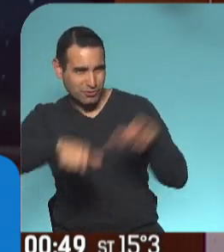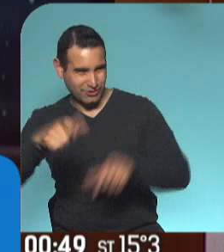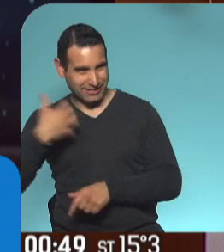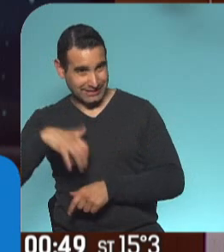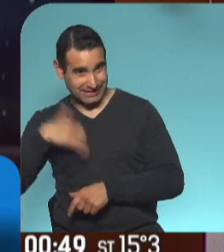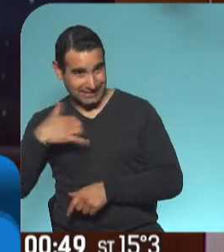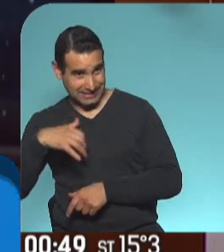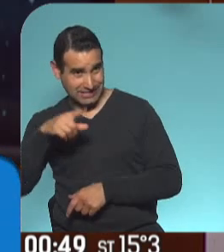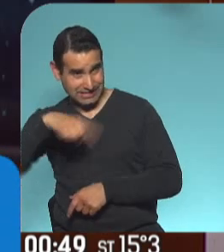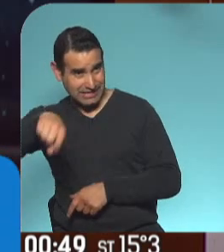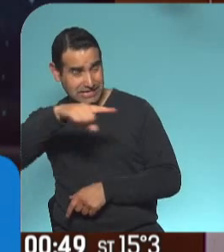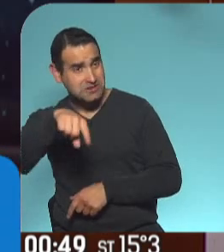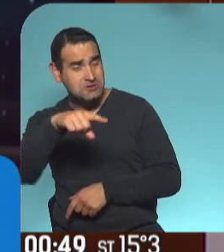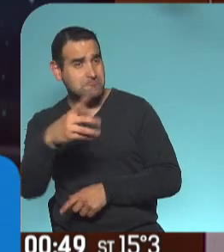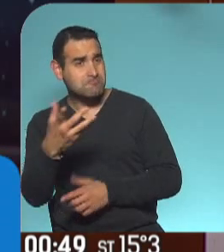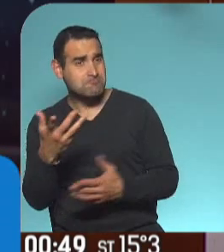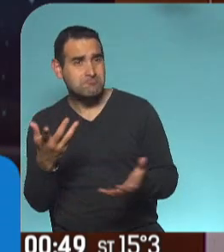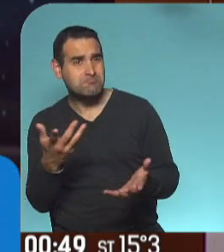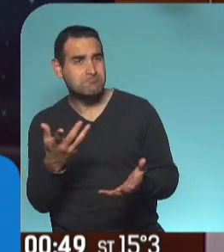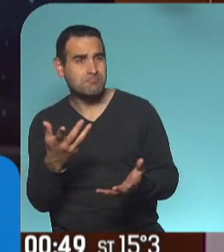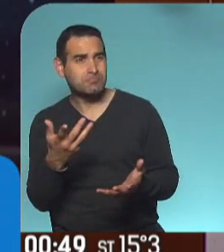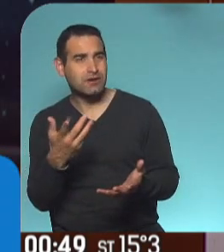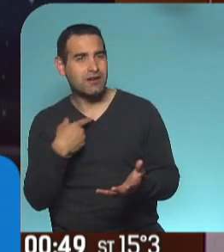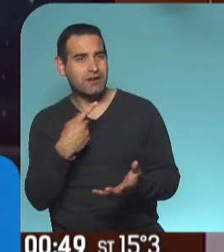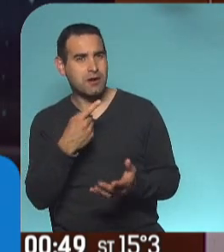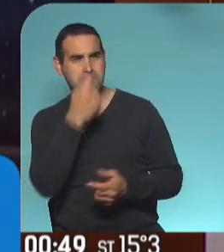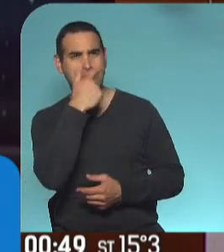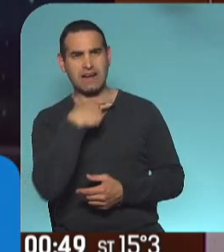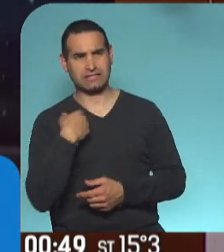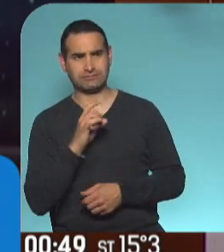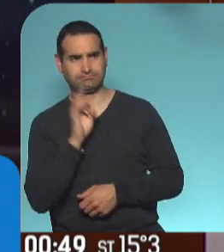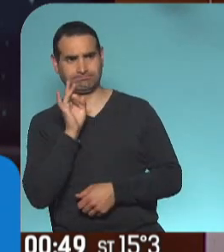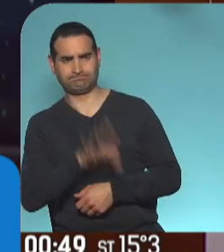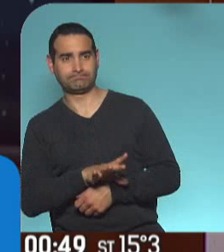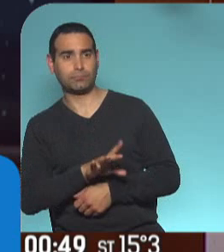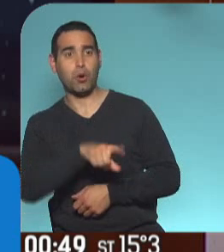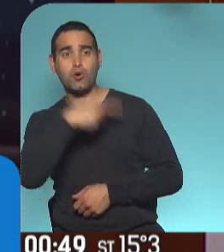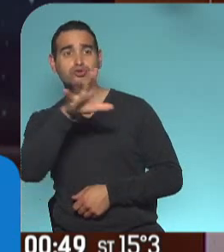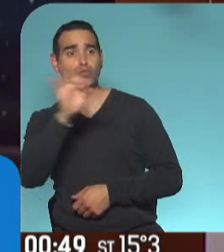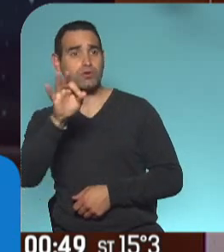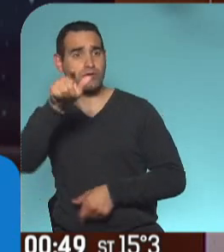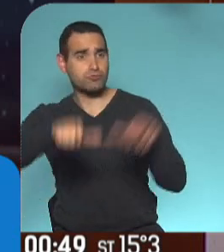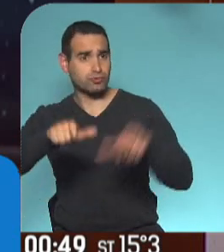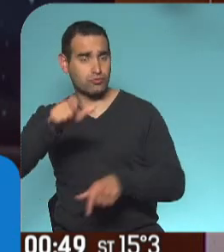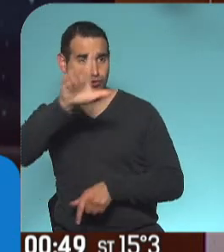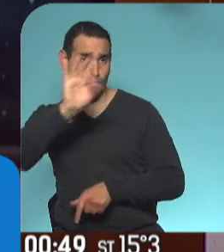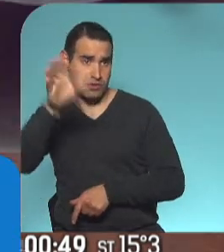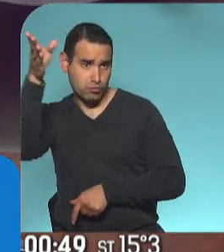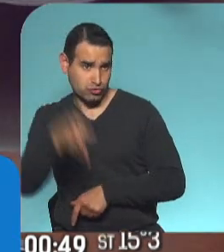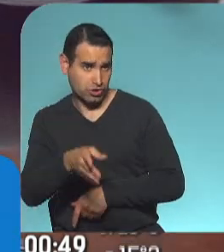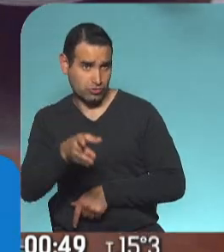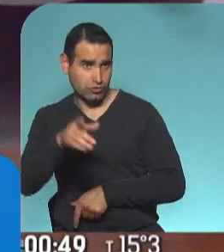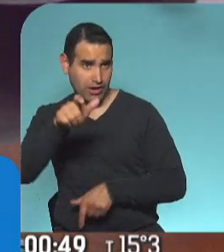de argentinos denotan la figura de macri y más de un 50% de argentinos que